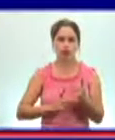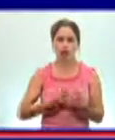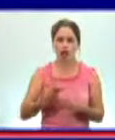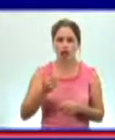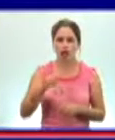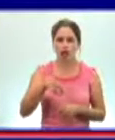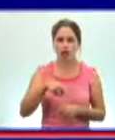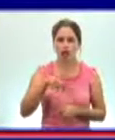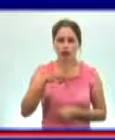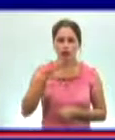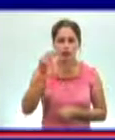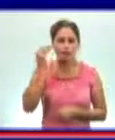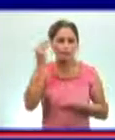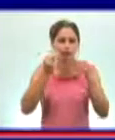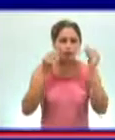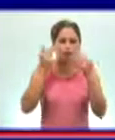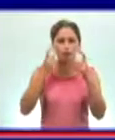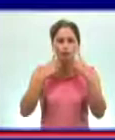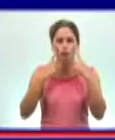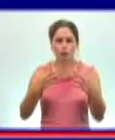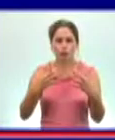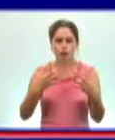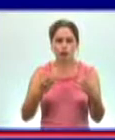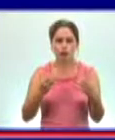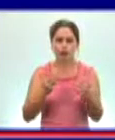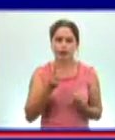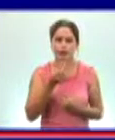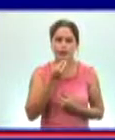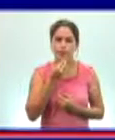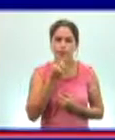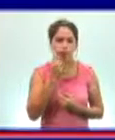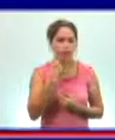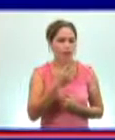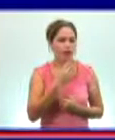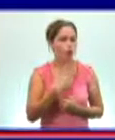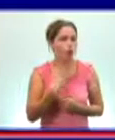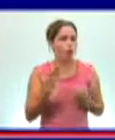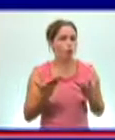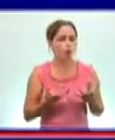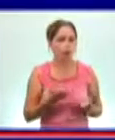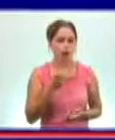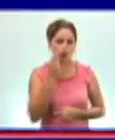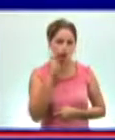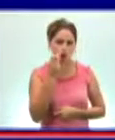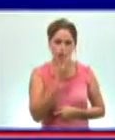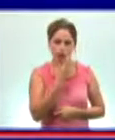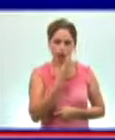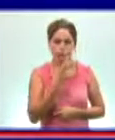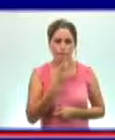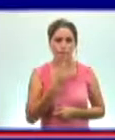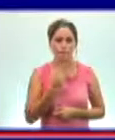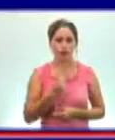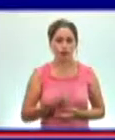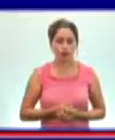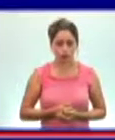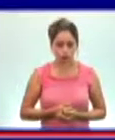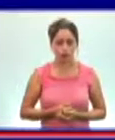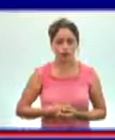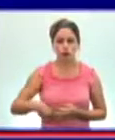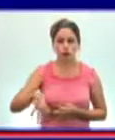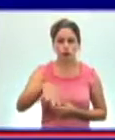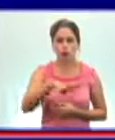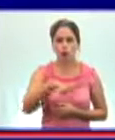que nos permiten aproximarnos a Martí. Por eso los puntos esenciales son los ideales martianos como expresión de la doctrina revolucionaria en José